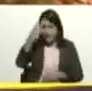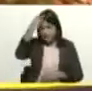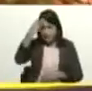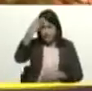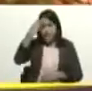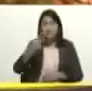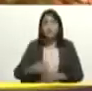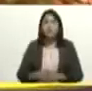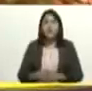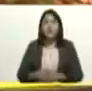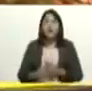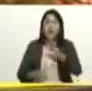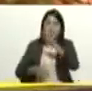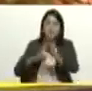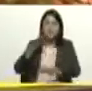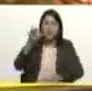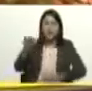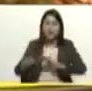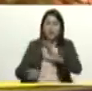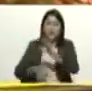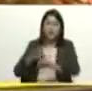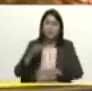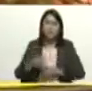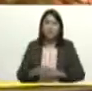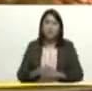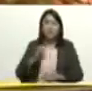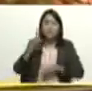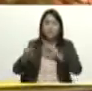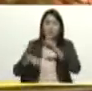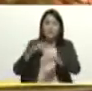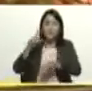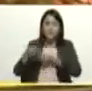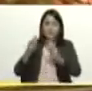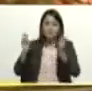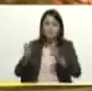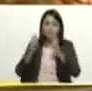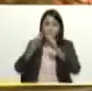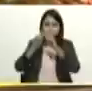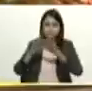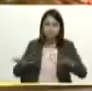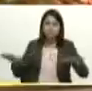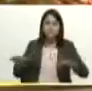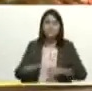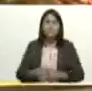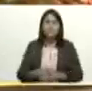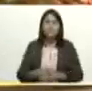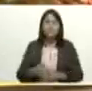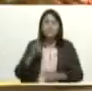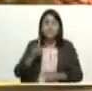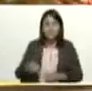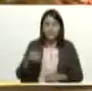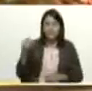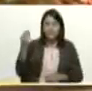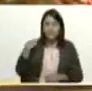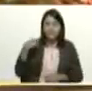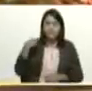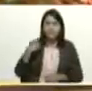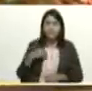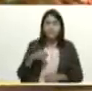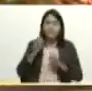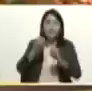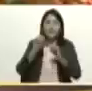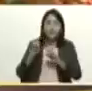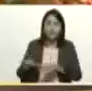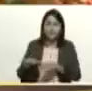ha dado a conocer a través de las redes sociales y me ha hecho llegar su